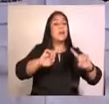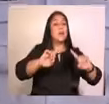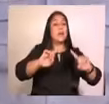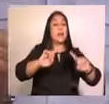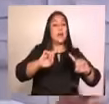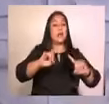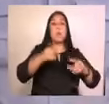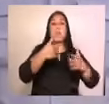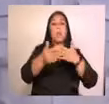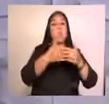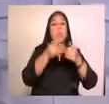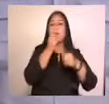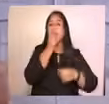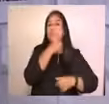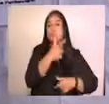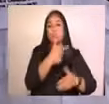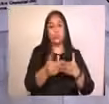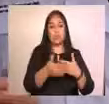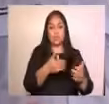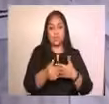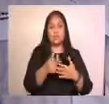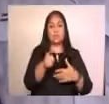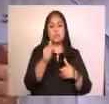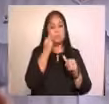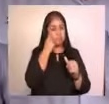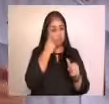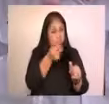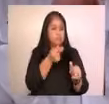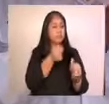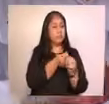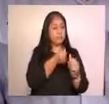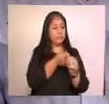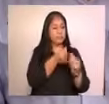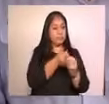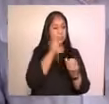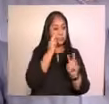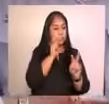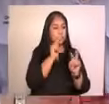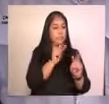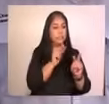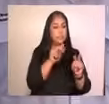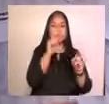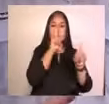cualquier denuncia que sea presentada, se le va a dar seguimiento, y como ha sucedido ahora,